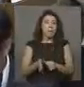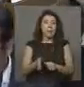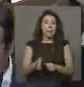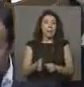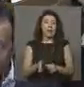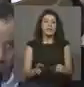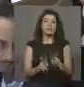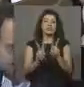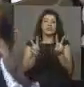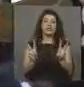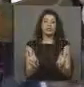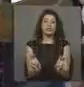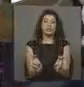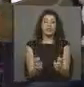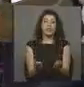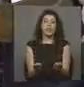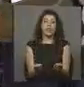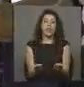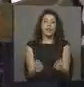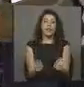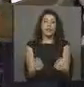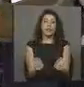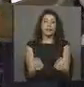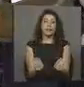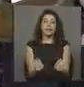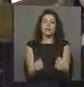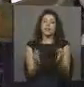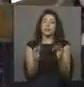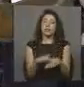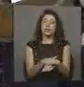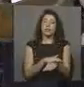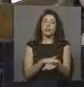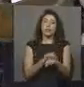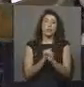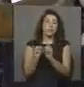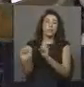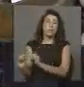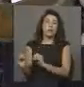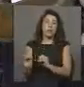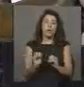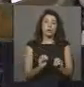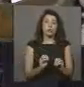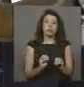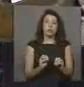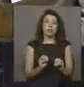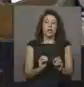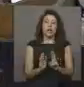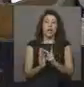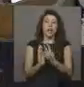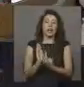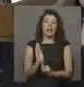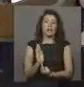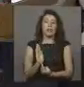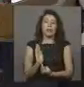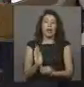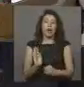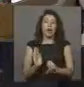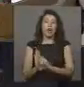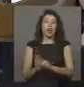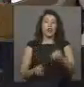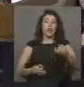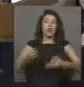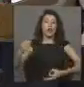en relación con la necesaria, imprescindible e impostergable reforma del Código de